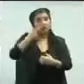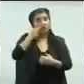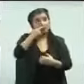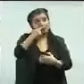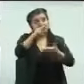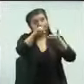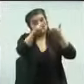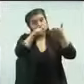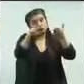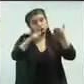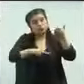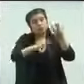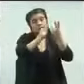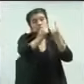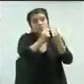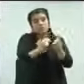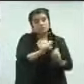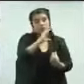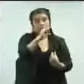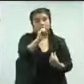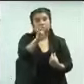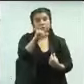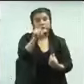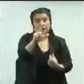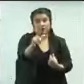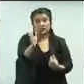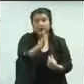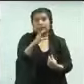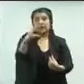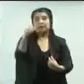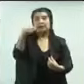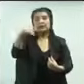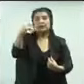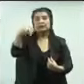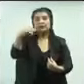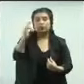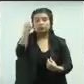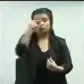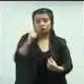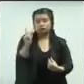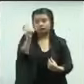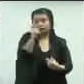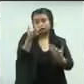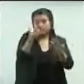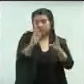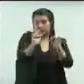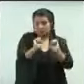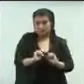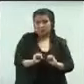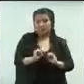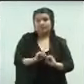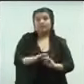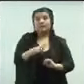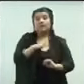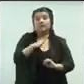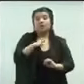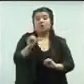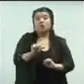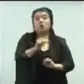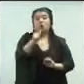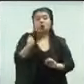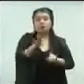estoy viendo el presupuesto de caminos y no es posible que esto no se pueda hacer. Aquí tengo otra situación.